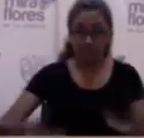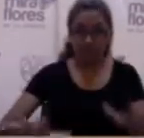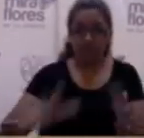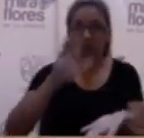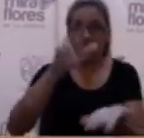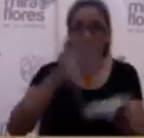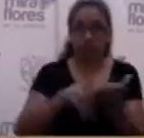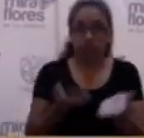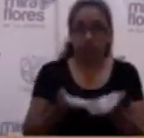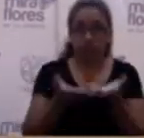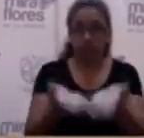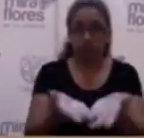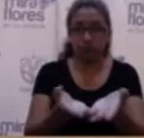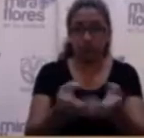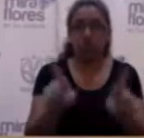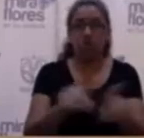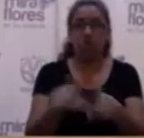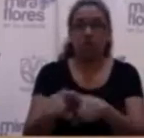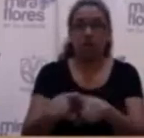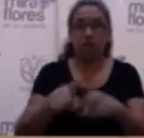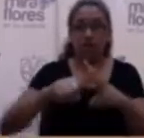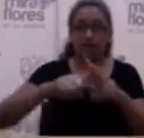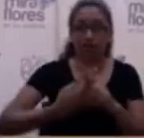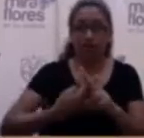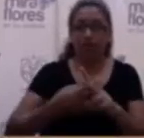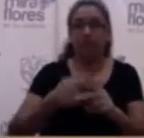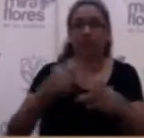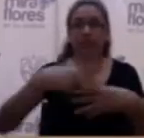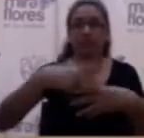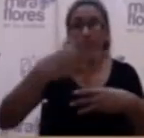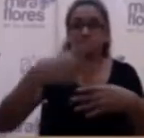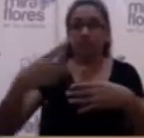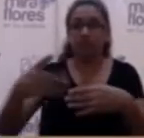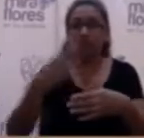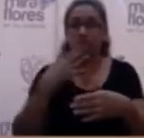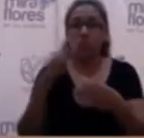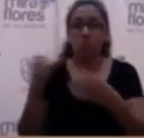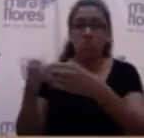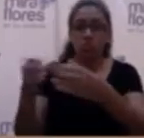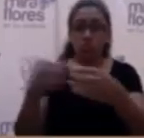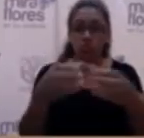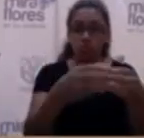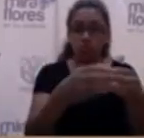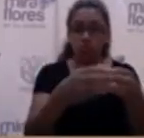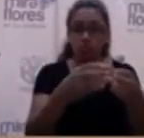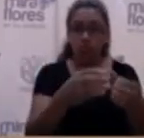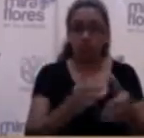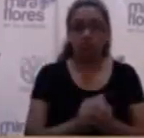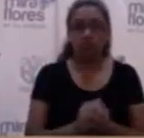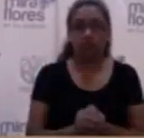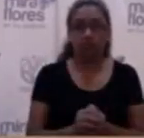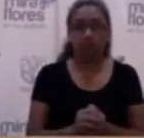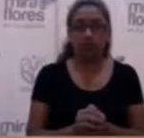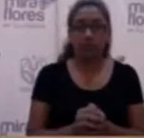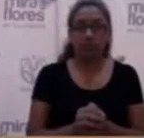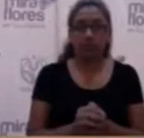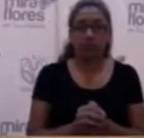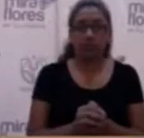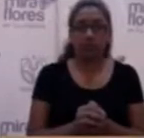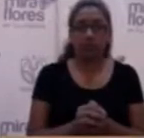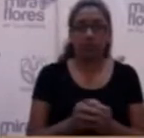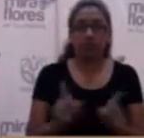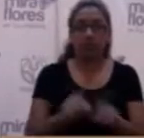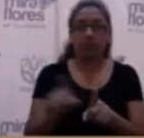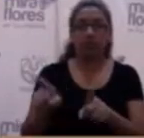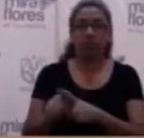proyecto se haya presentado como una iniciativa de los propios vecinos, de los representantes agrupados, y dicho